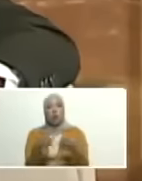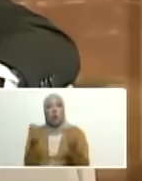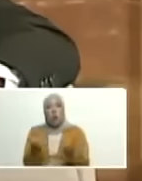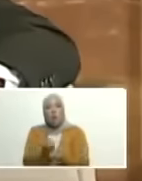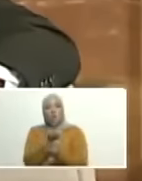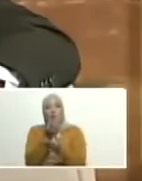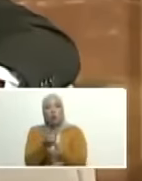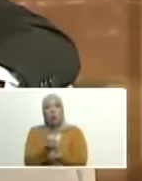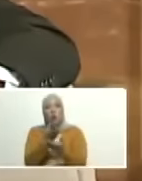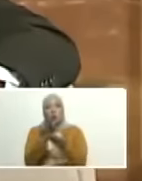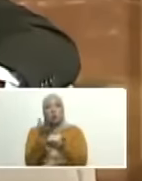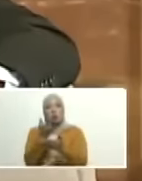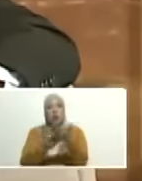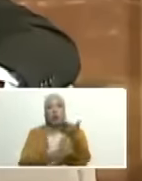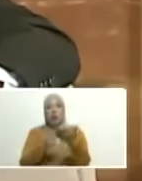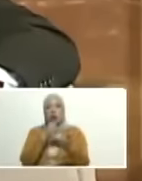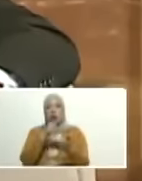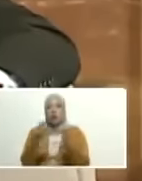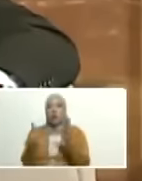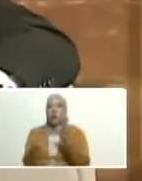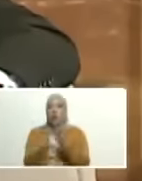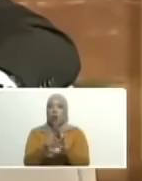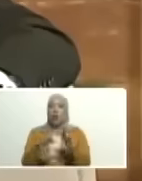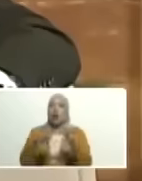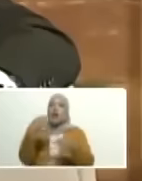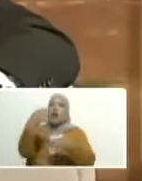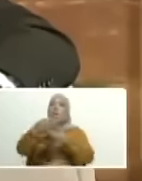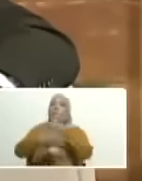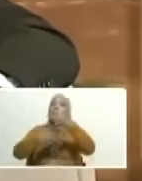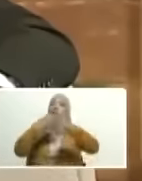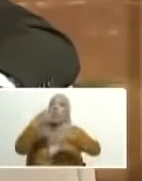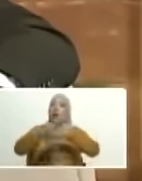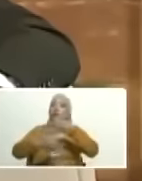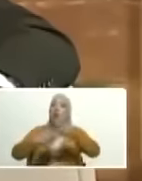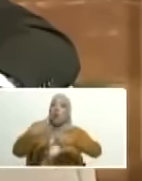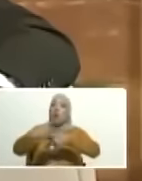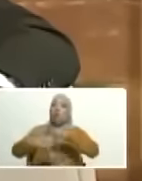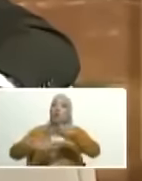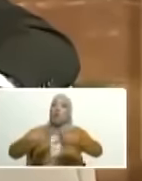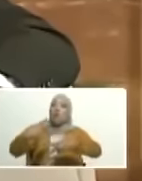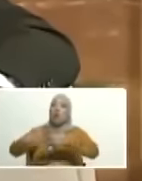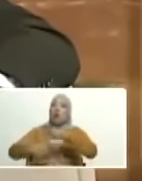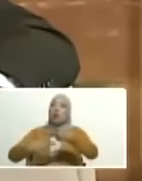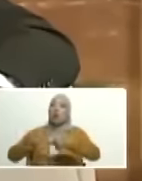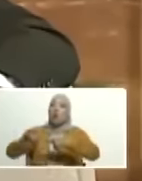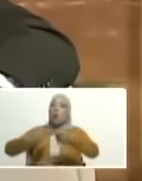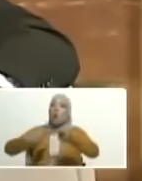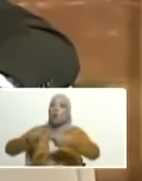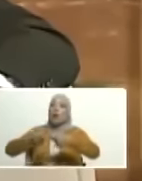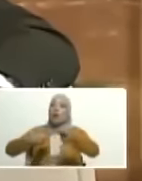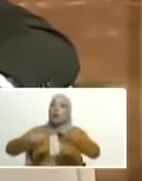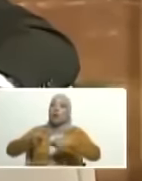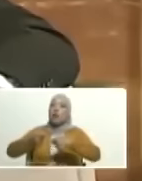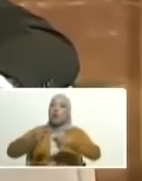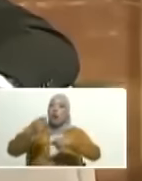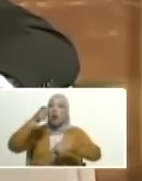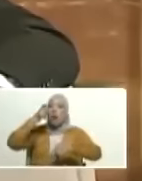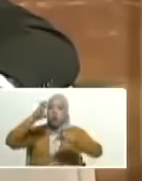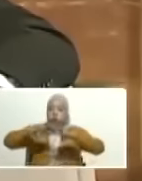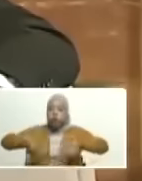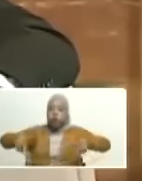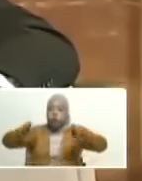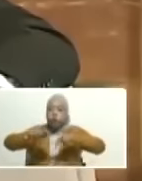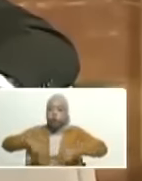publicado una licencia amplia para la producción, la comercialización, la exploración,